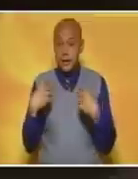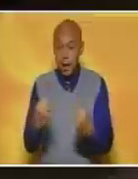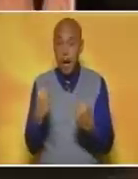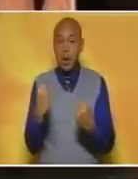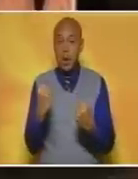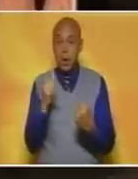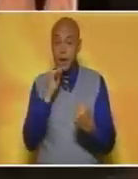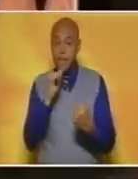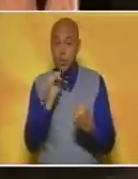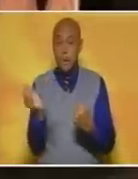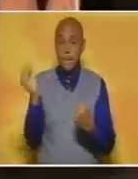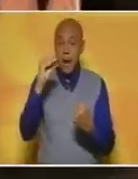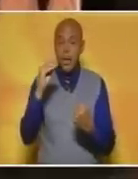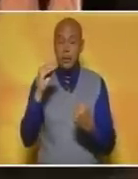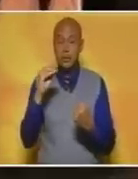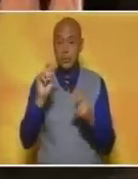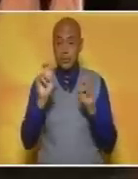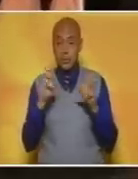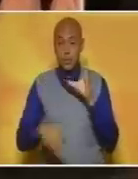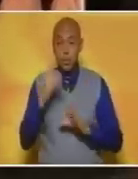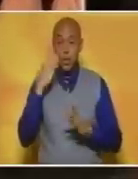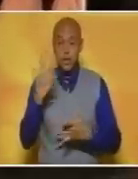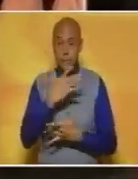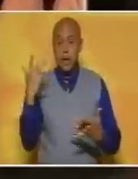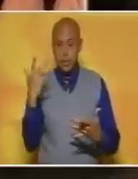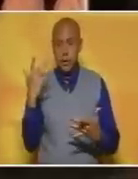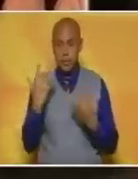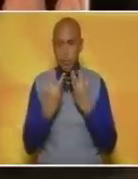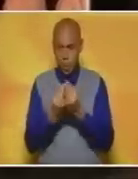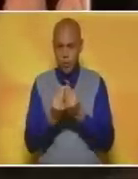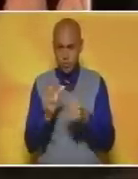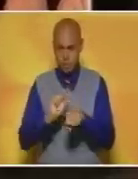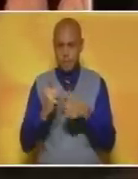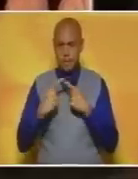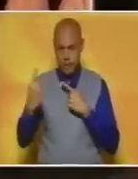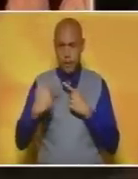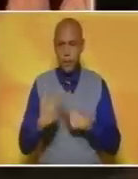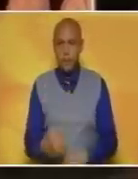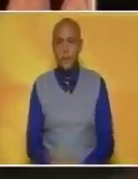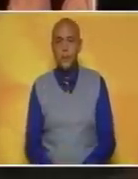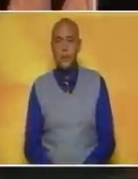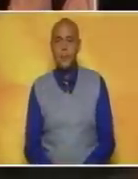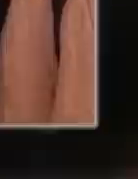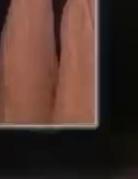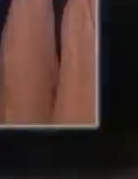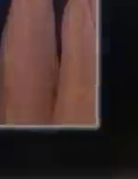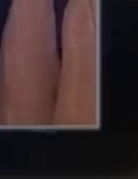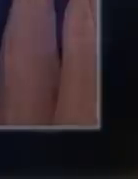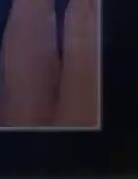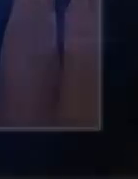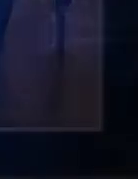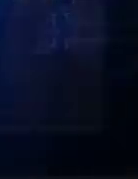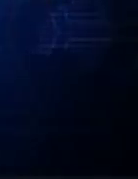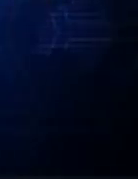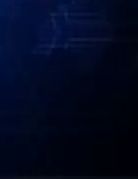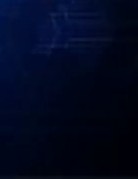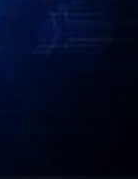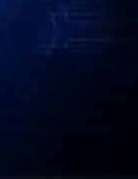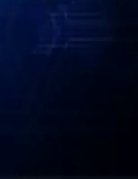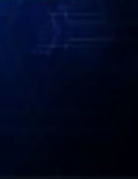esta información en Estrenos y Estrellas. No se aparte, ya volvemos. Hace sus papeles, sacan el